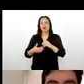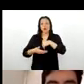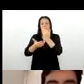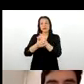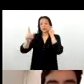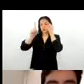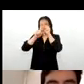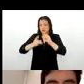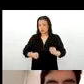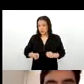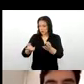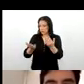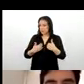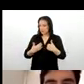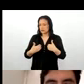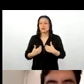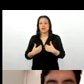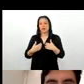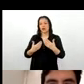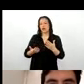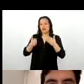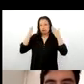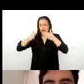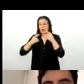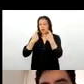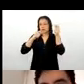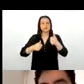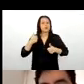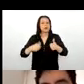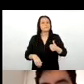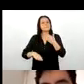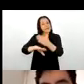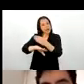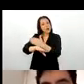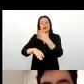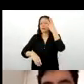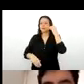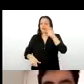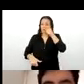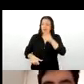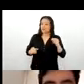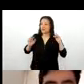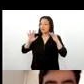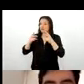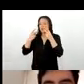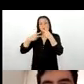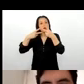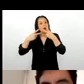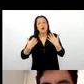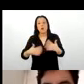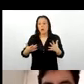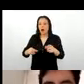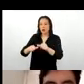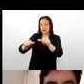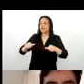estratégicos que se tienen a nivel de turismo es justamente mejorar la experiencia del visitante que llega a las áreas naturales protegidas,